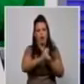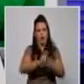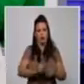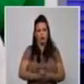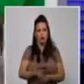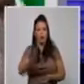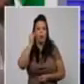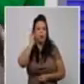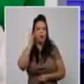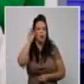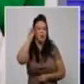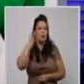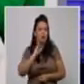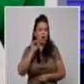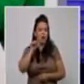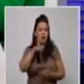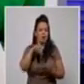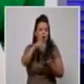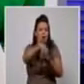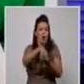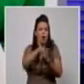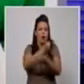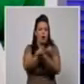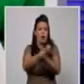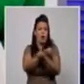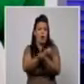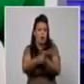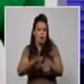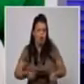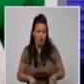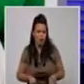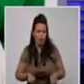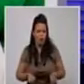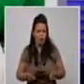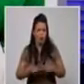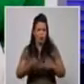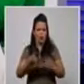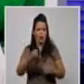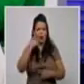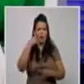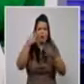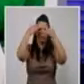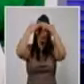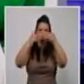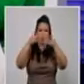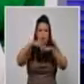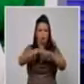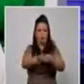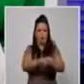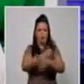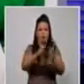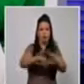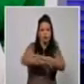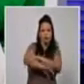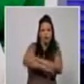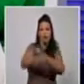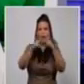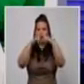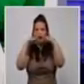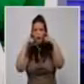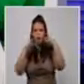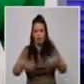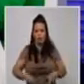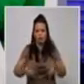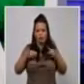sabes, esas escafandras que uno ve en la televisión y en los servicios cuando puedes visitarlo, que se